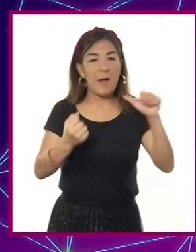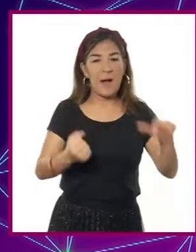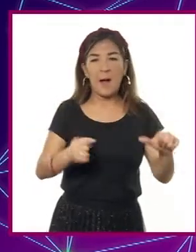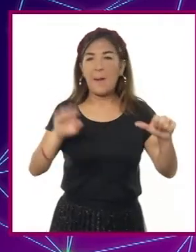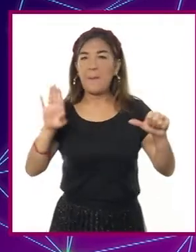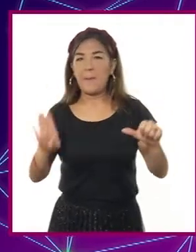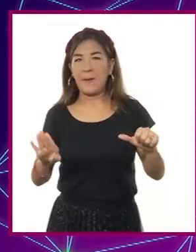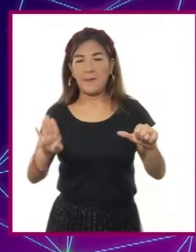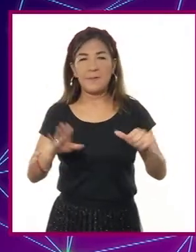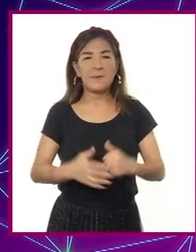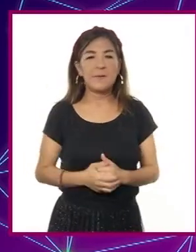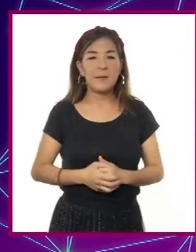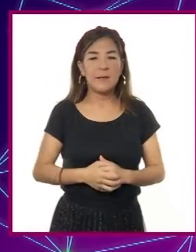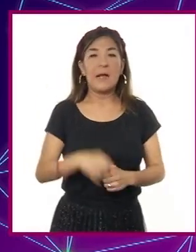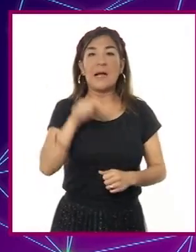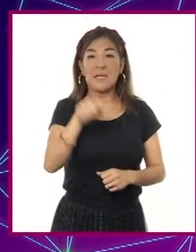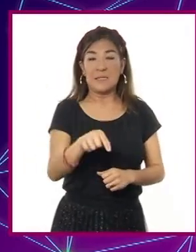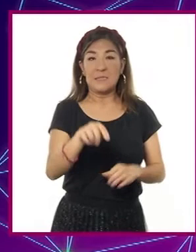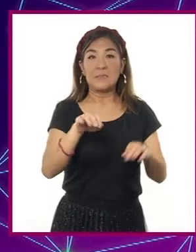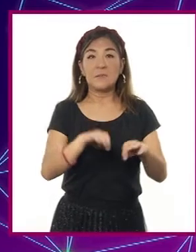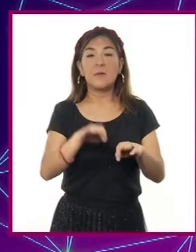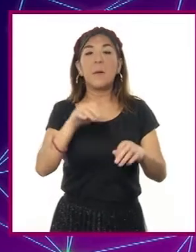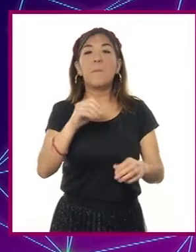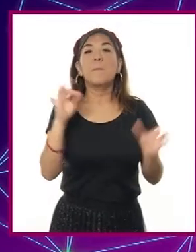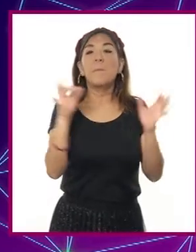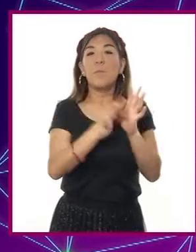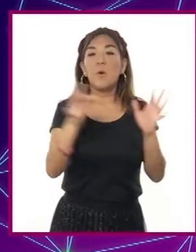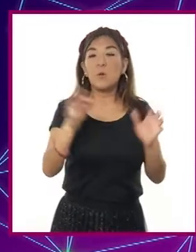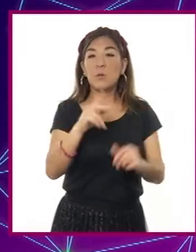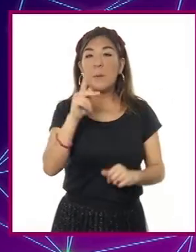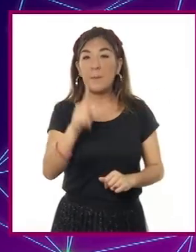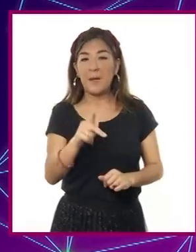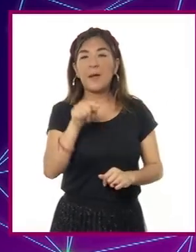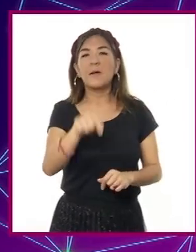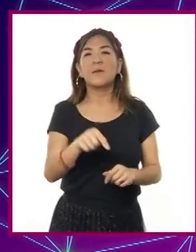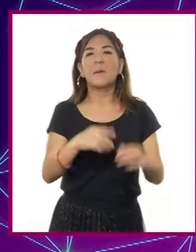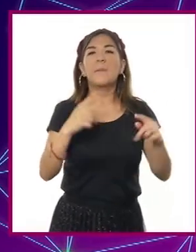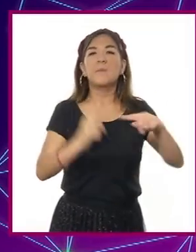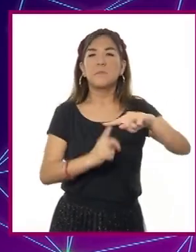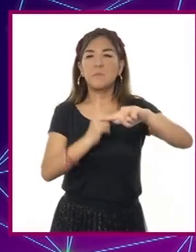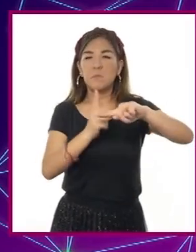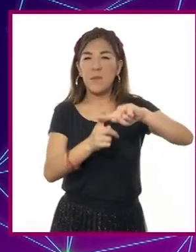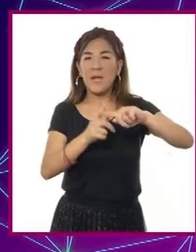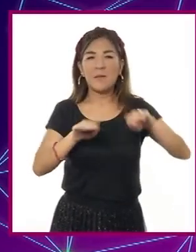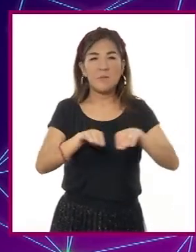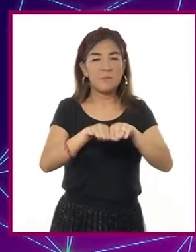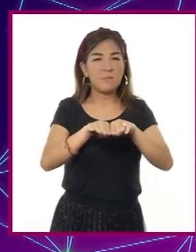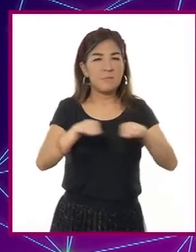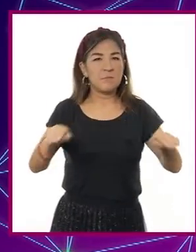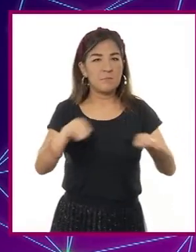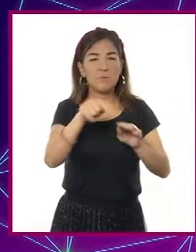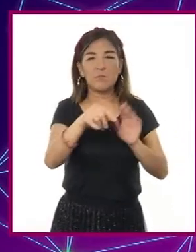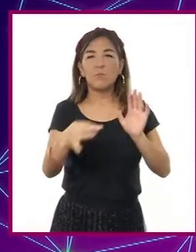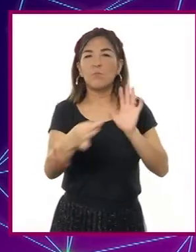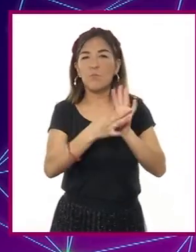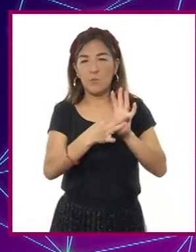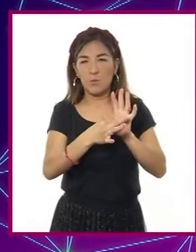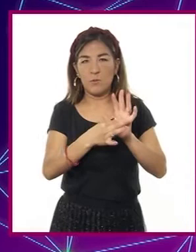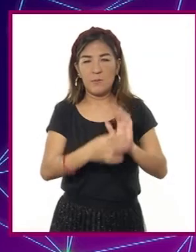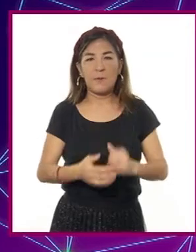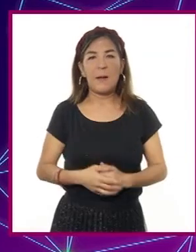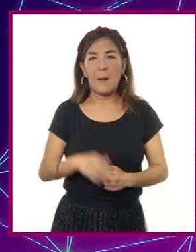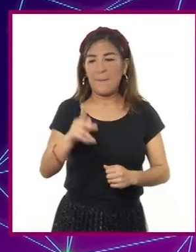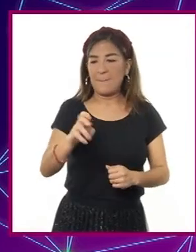B. De este modo, el punto P es el punto medio del segmento. La línea recta perpendicular